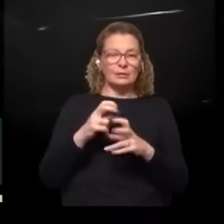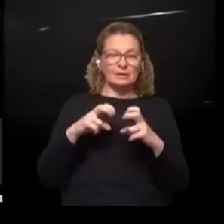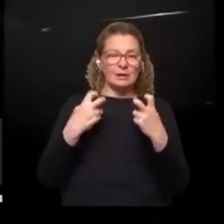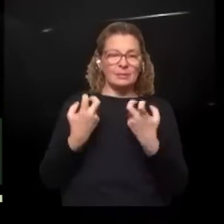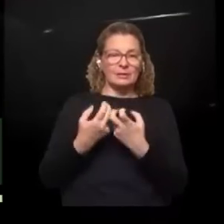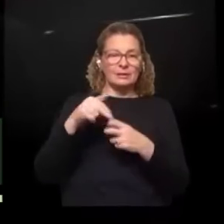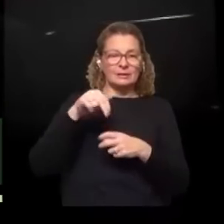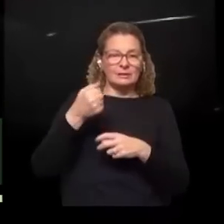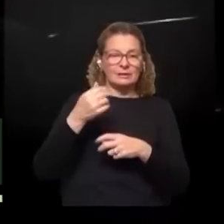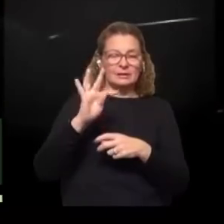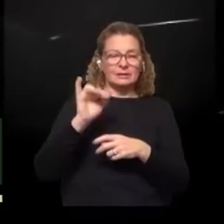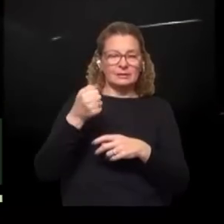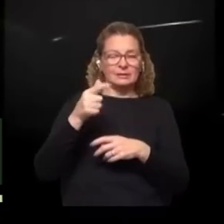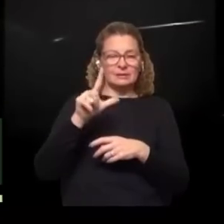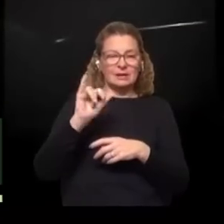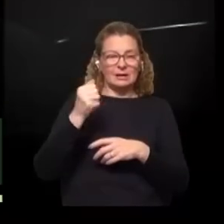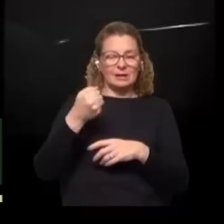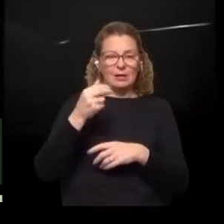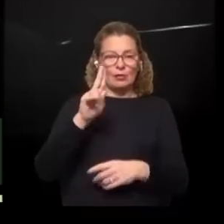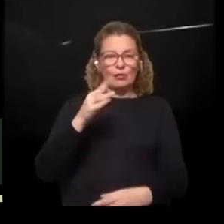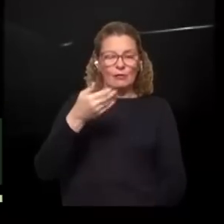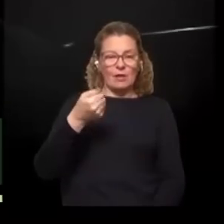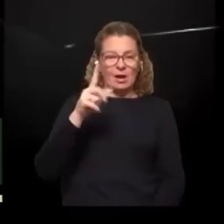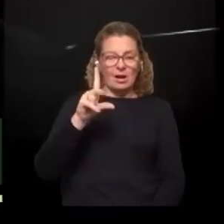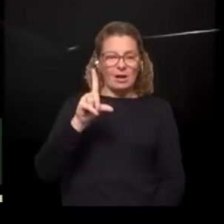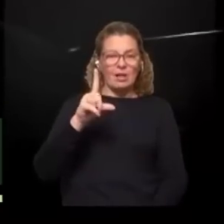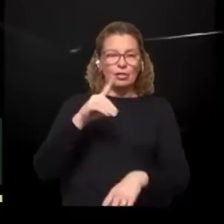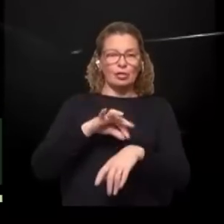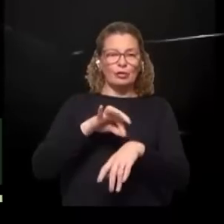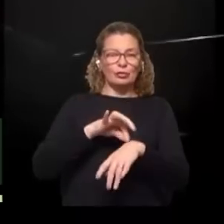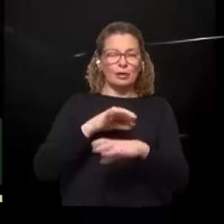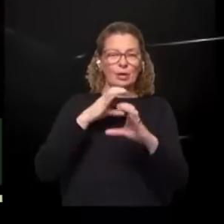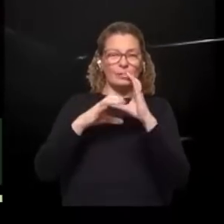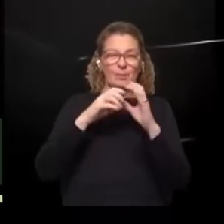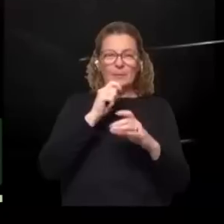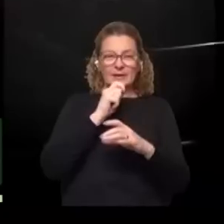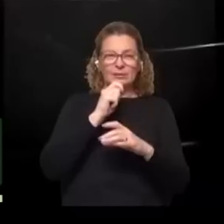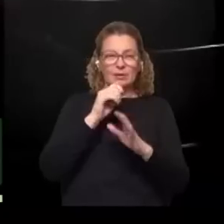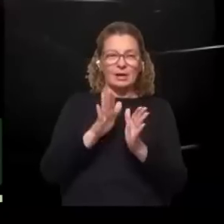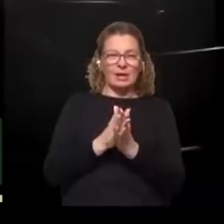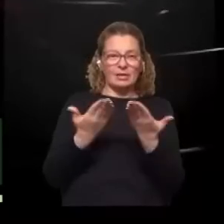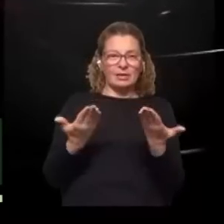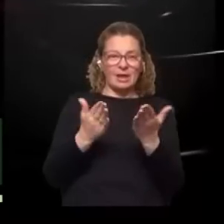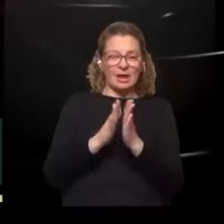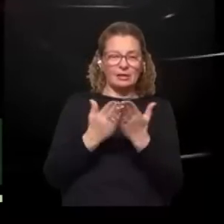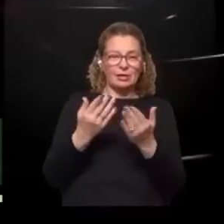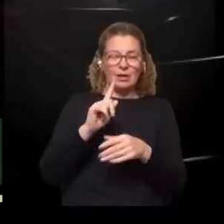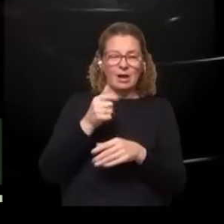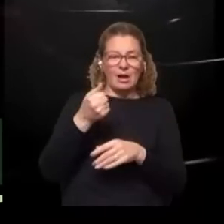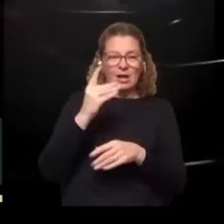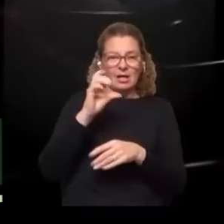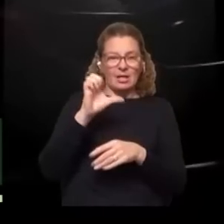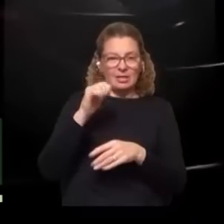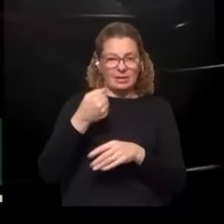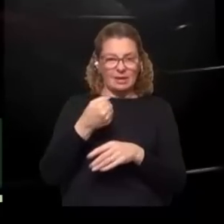a Natalia Walking es la que está hablando doctora en comunicación y directora periodística de la diaria también está Victoria que es consultora en